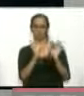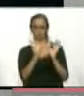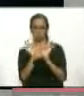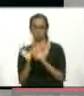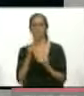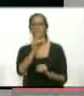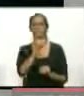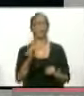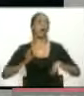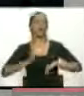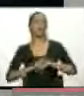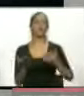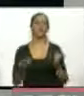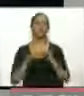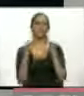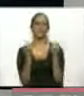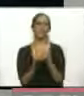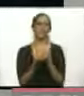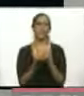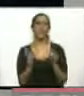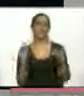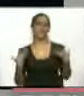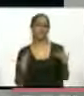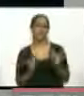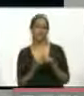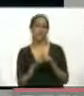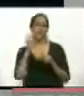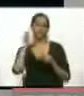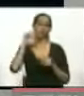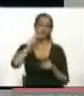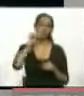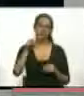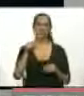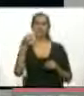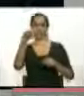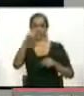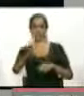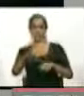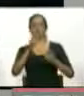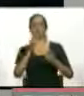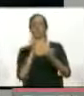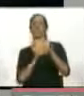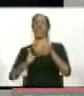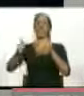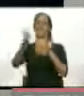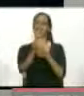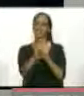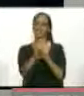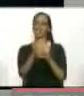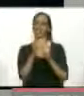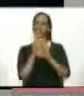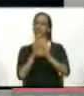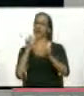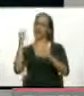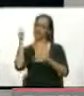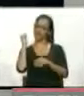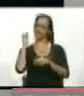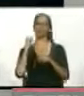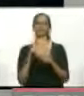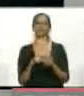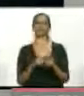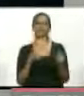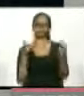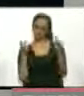de personas porque no los organizan para que vayan con ustedes eso sí ustedes adelante y esos votante atrás en su